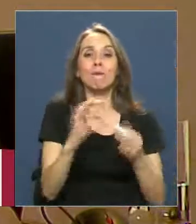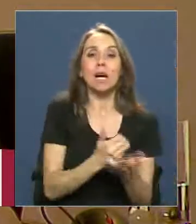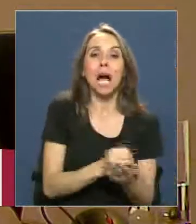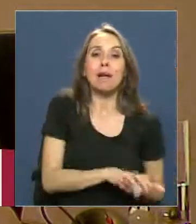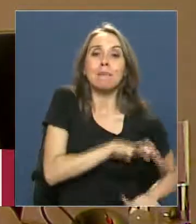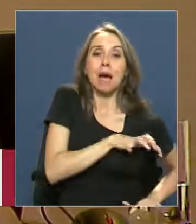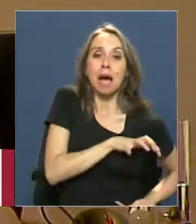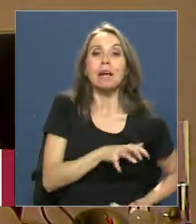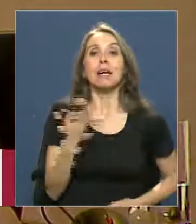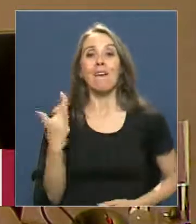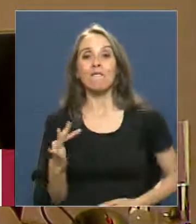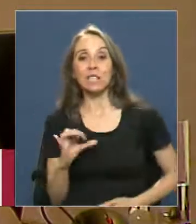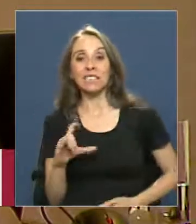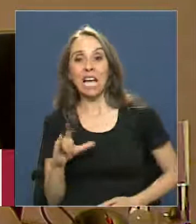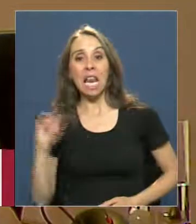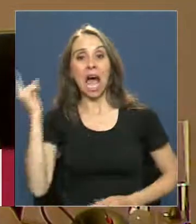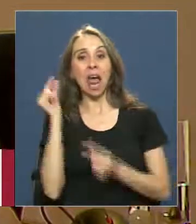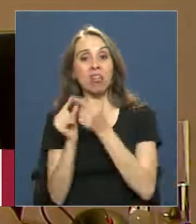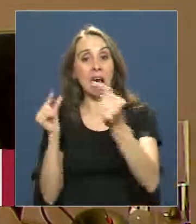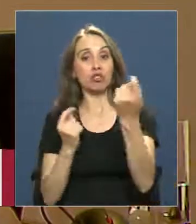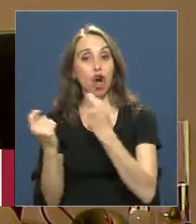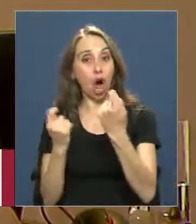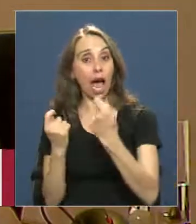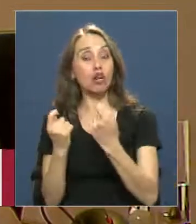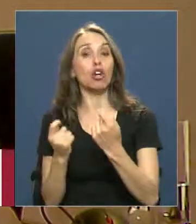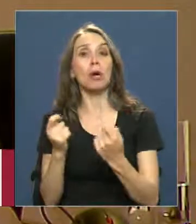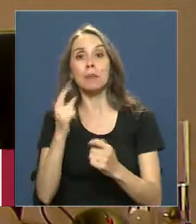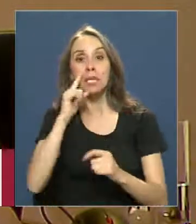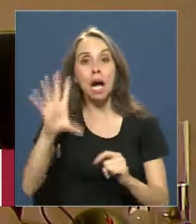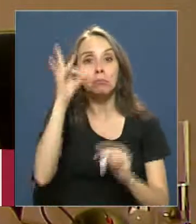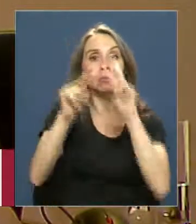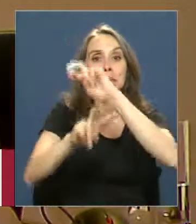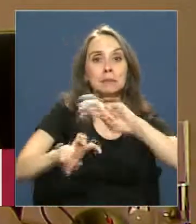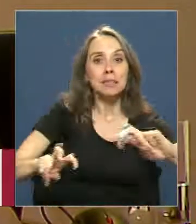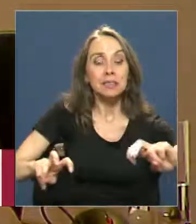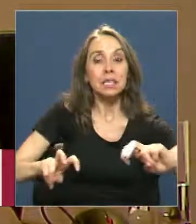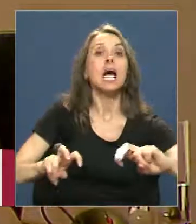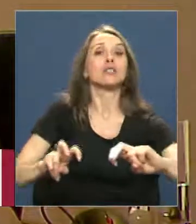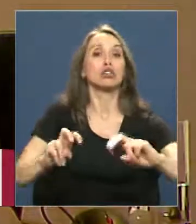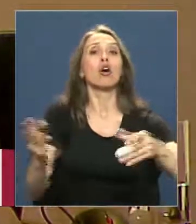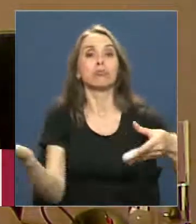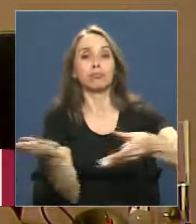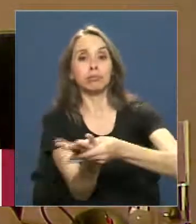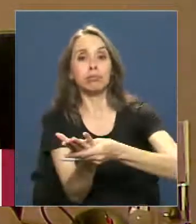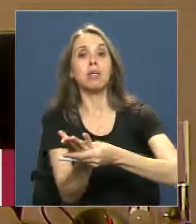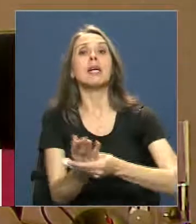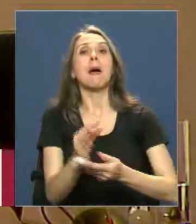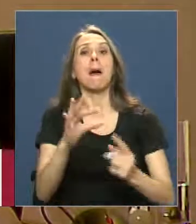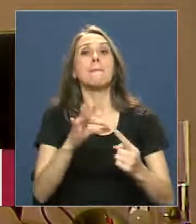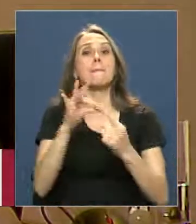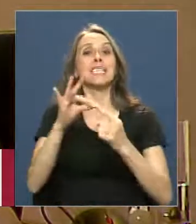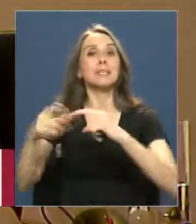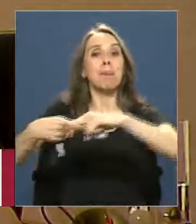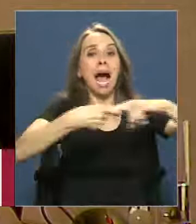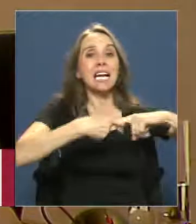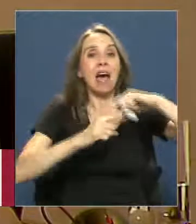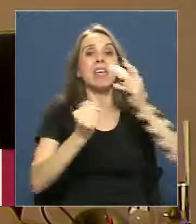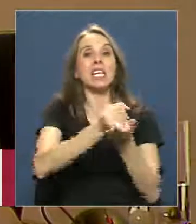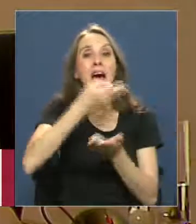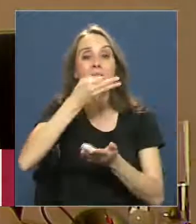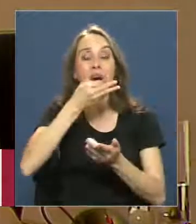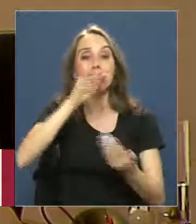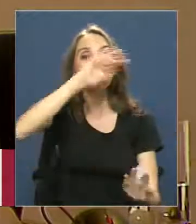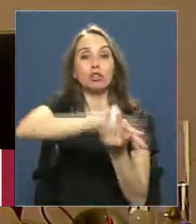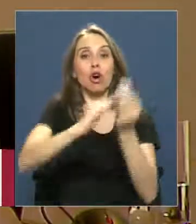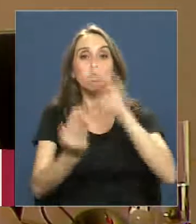Nacional Económica abrió una nueva investigación por colusión por parte de las principales cadenas de farmacia en los precios de los medicamentos